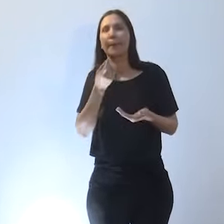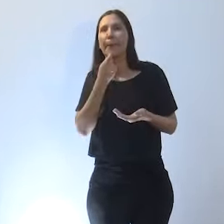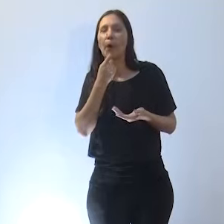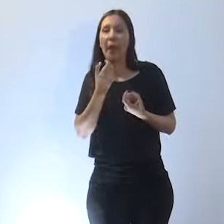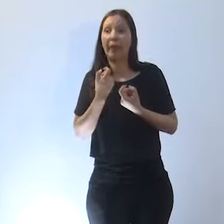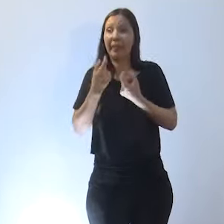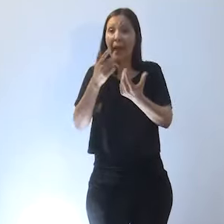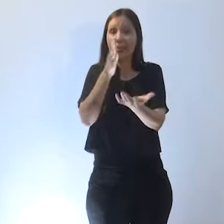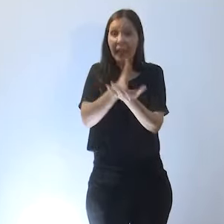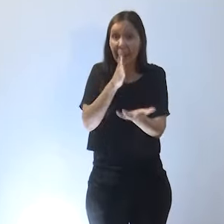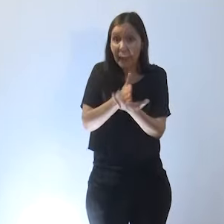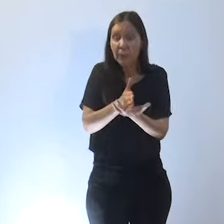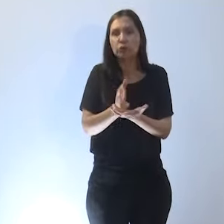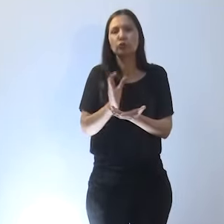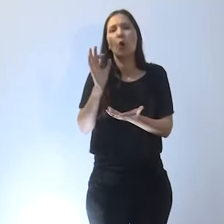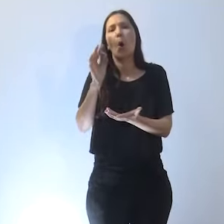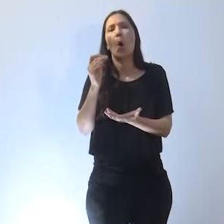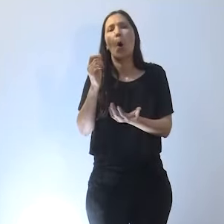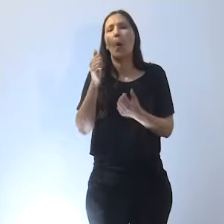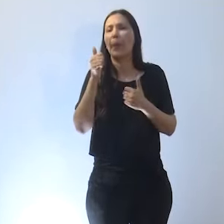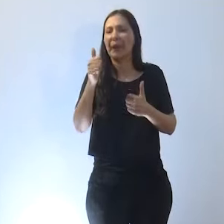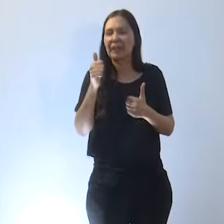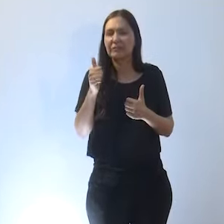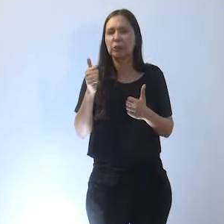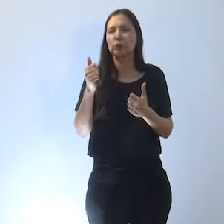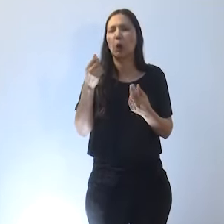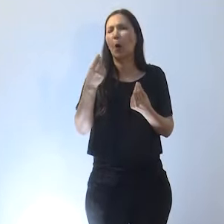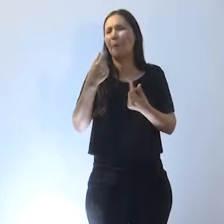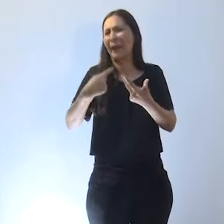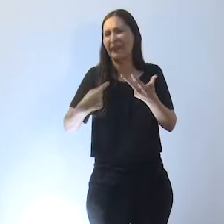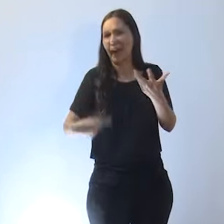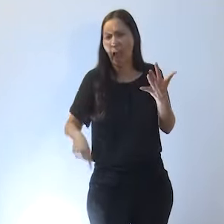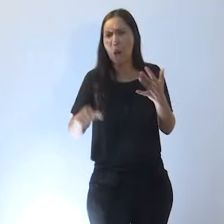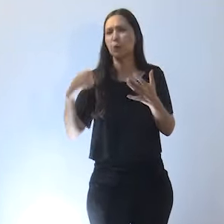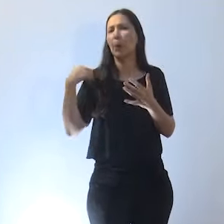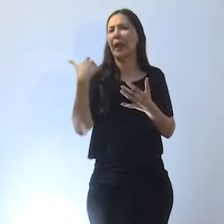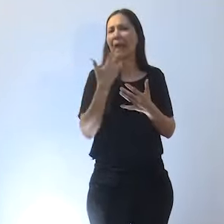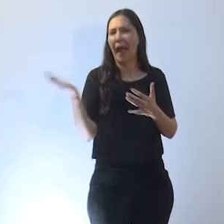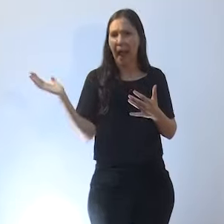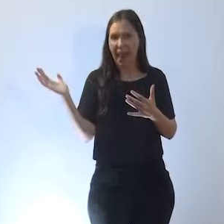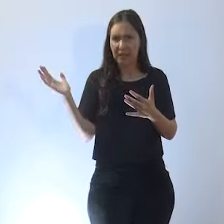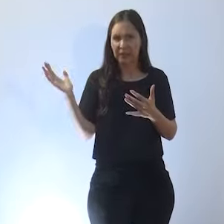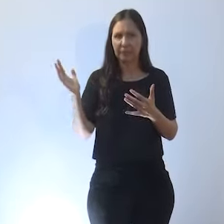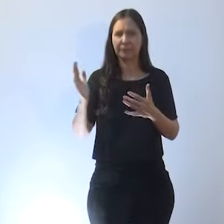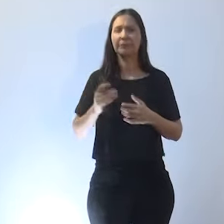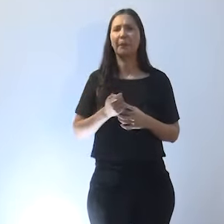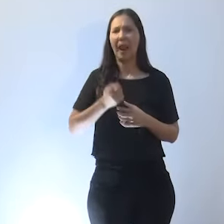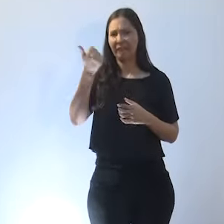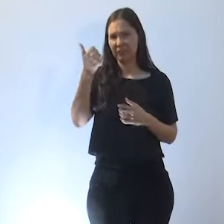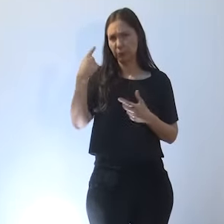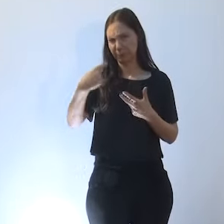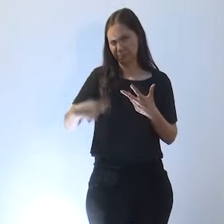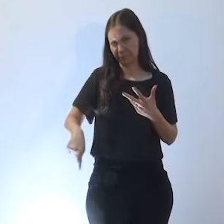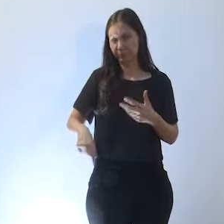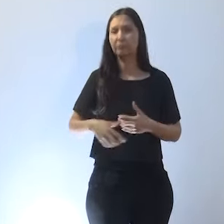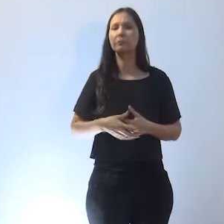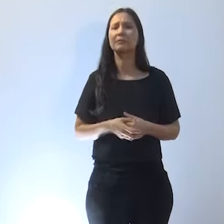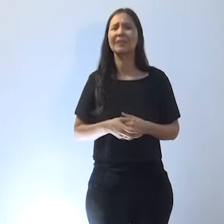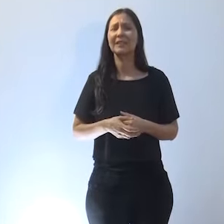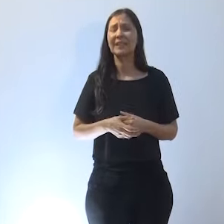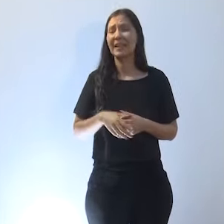beneficios materiales o más generales eh Todo se significa o sea eso lo